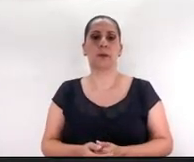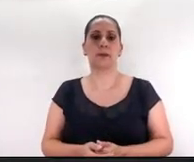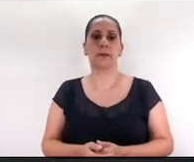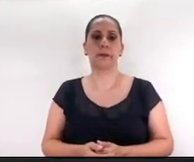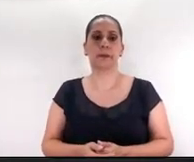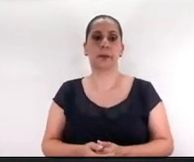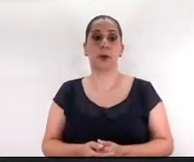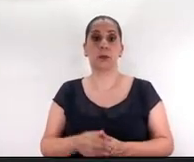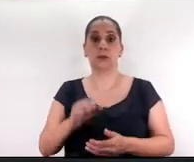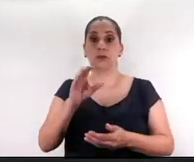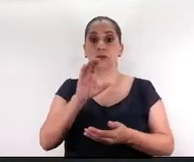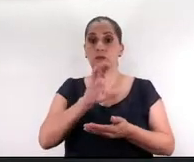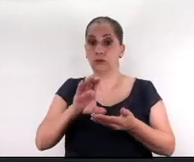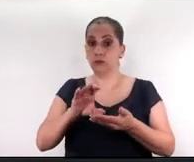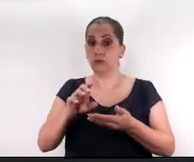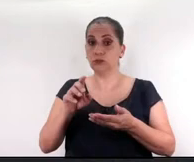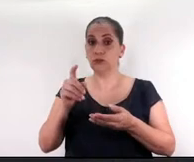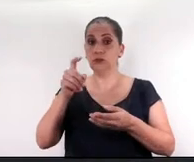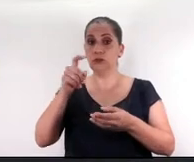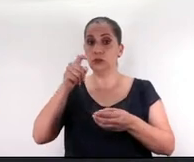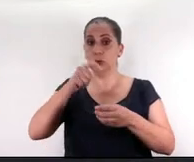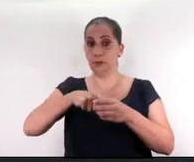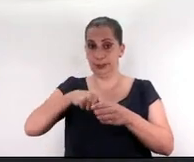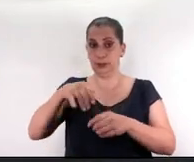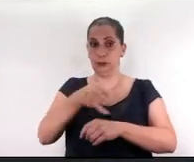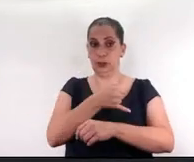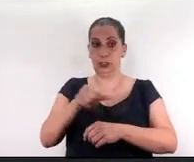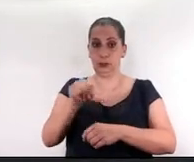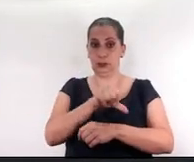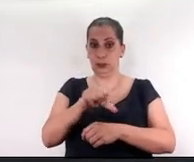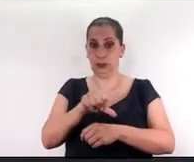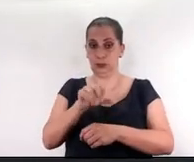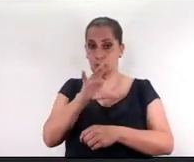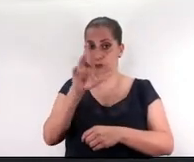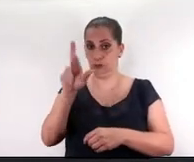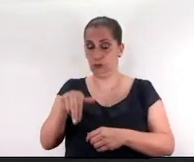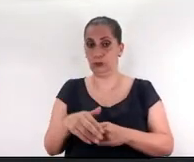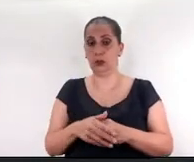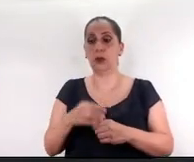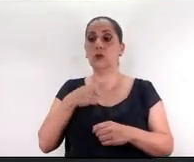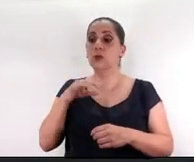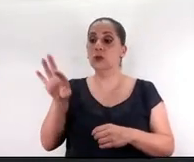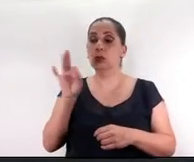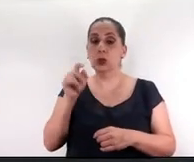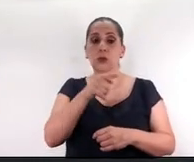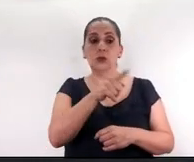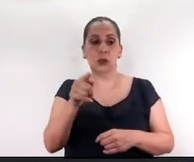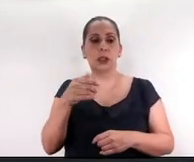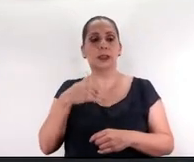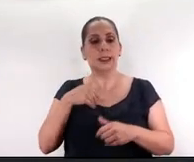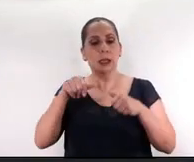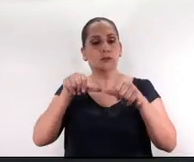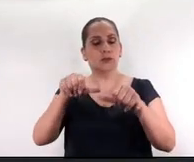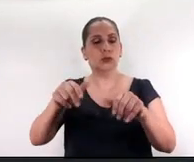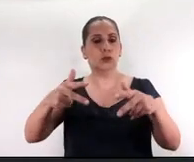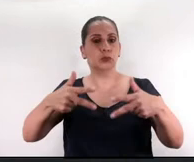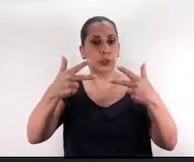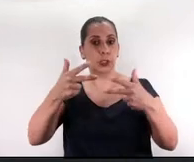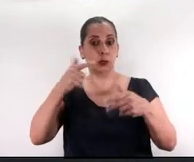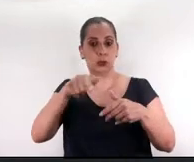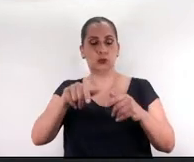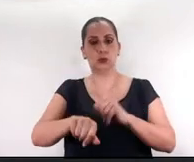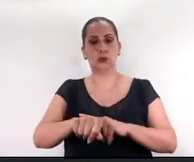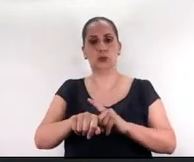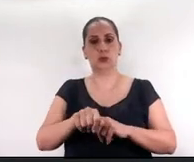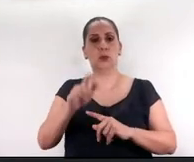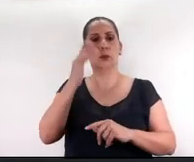En nombre del Colegio Federado de Ingenieros y Arquitectos de Costa Rica, les invito a seguir estos espacios creados para